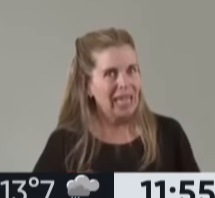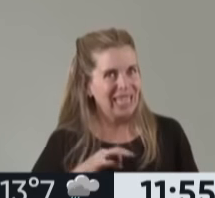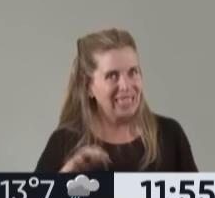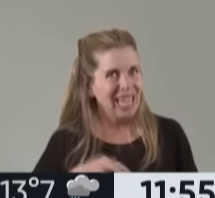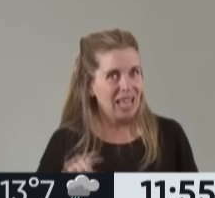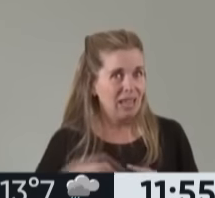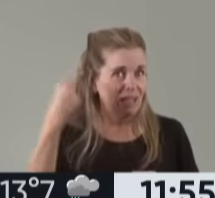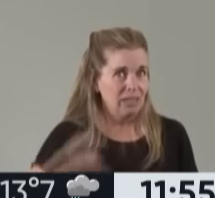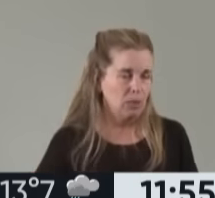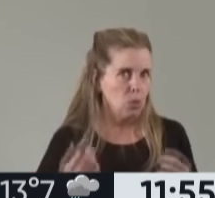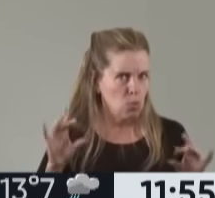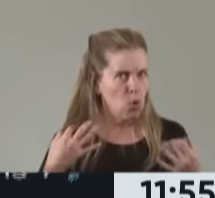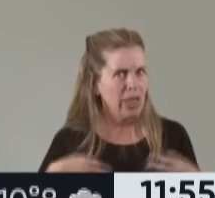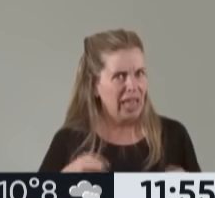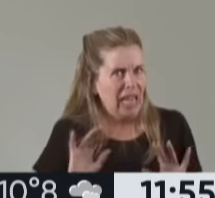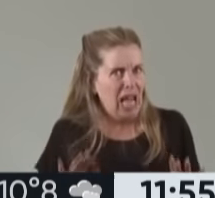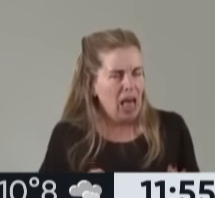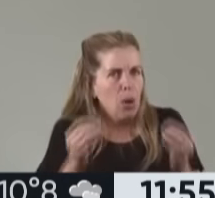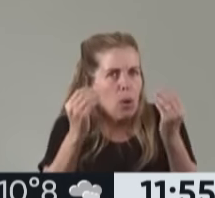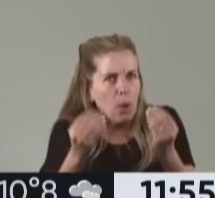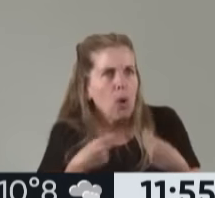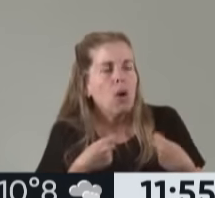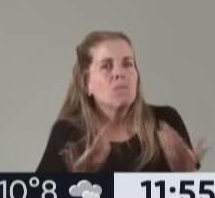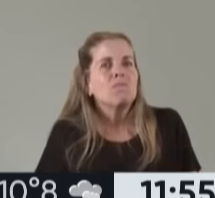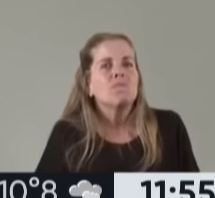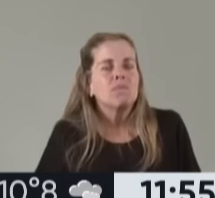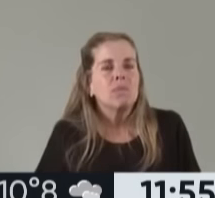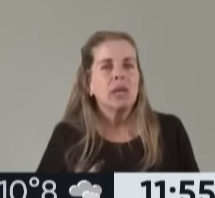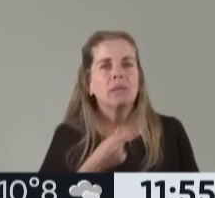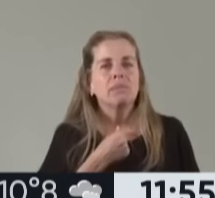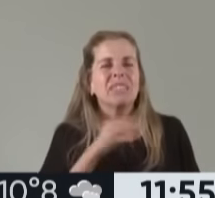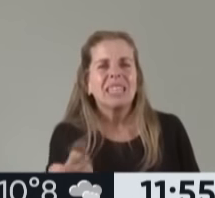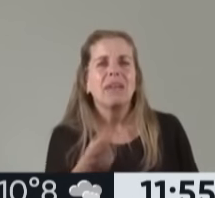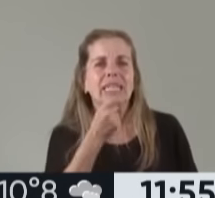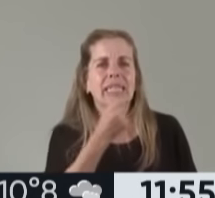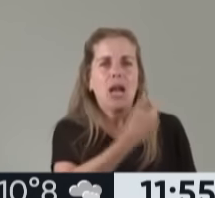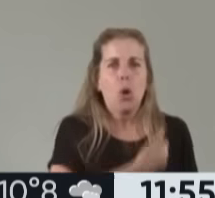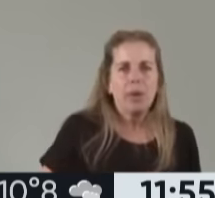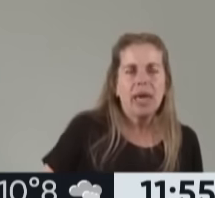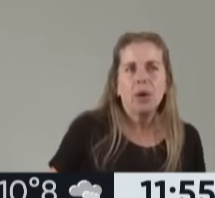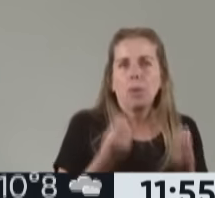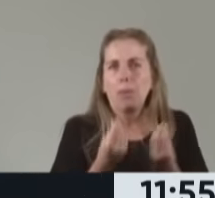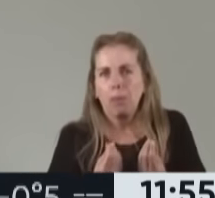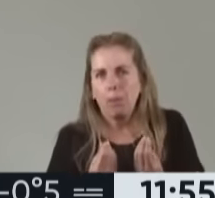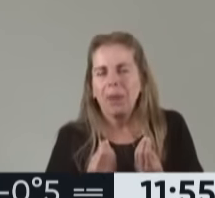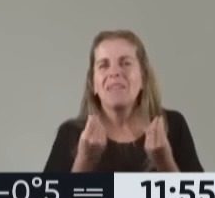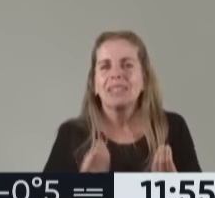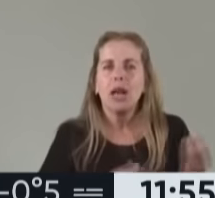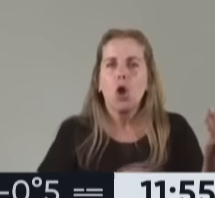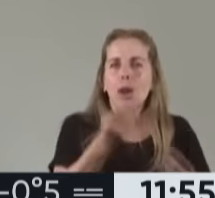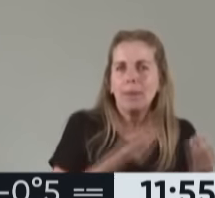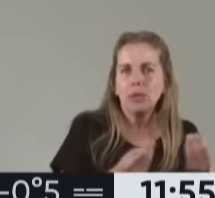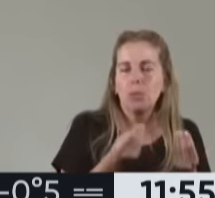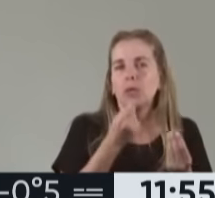habla de cerrar el segundo cuatrimestre. Bueno, ¿qué posibilidades hay que el gobierno rearme partidas o, en caso de